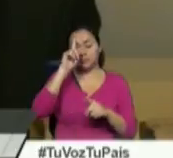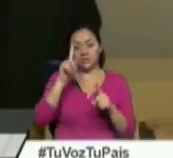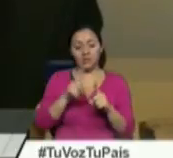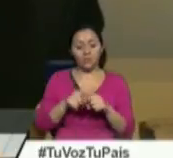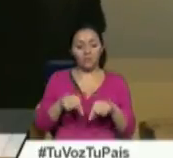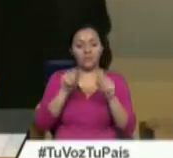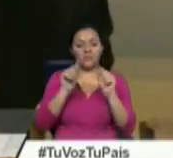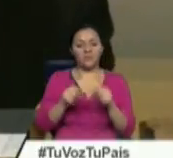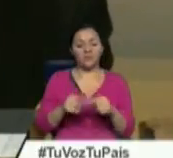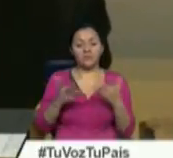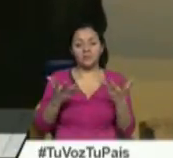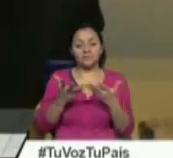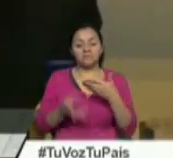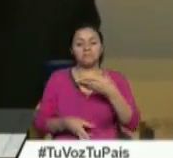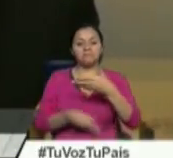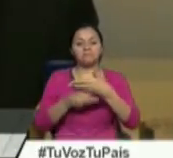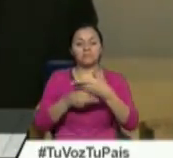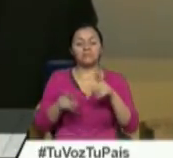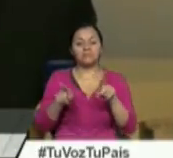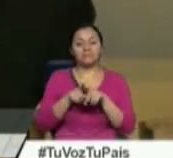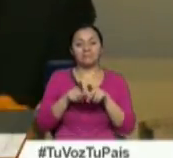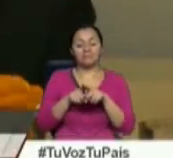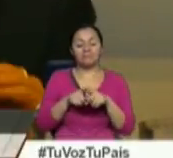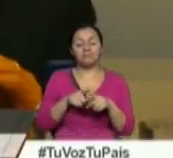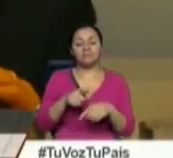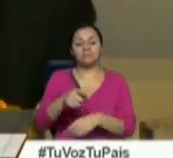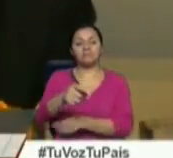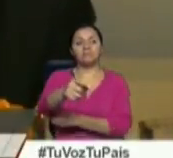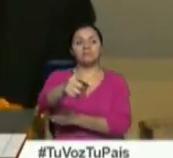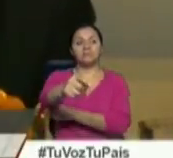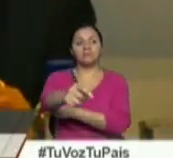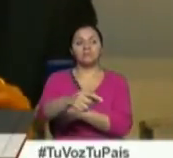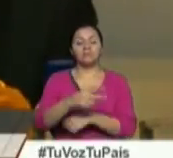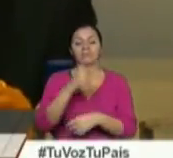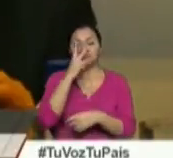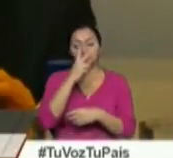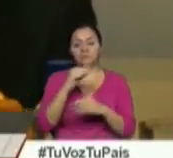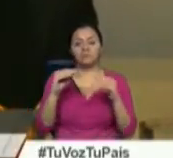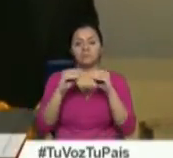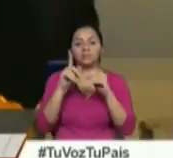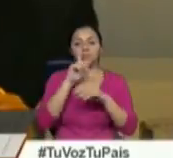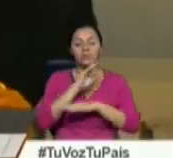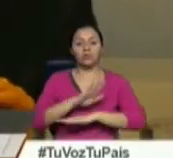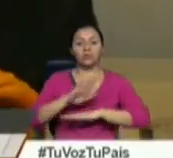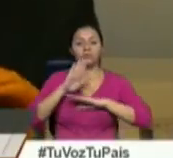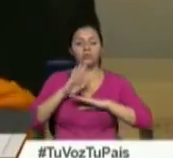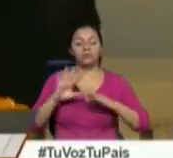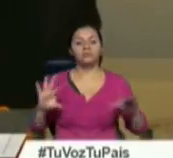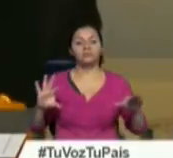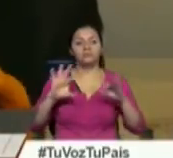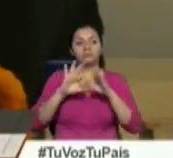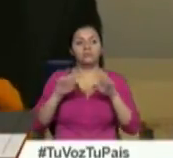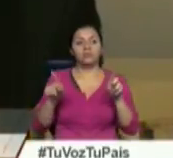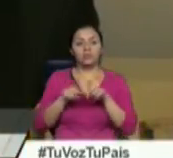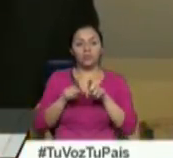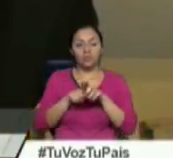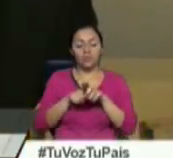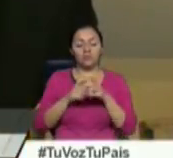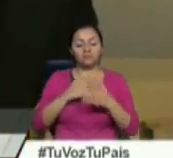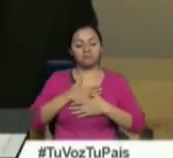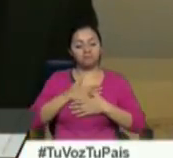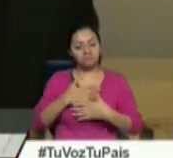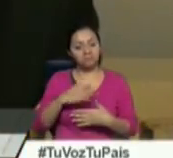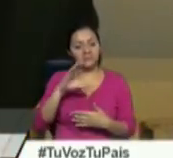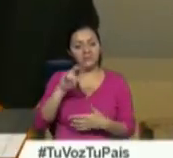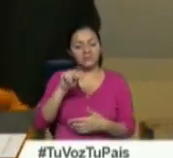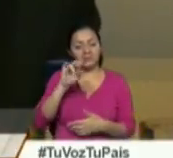es, además de esa ratificación, la ratificación del compromiso pleno para que el Consejo